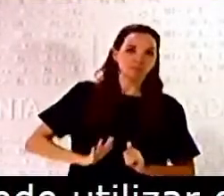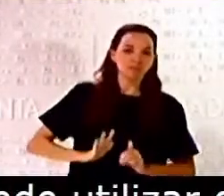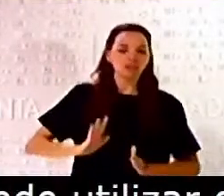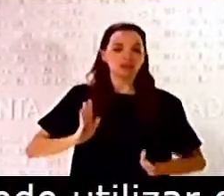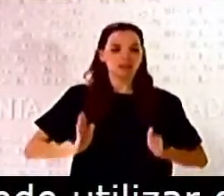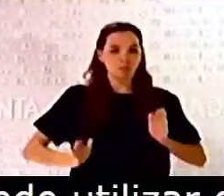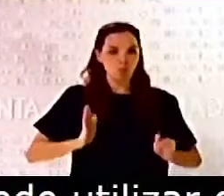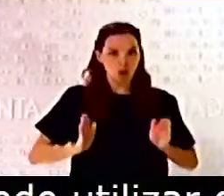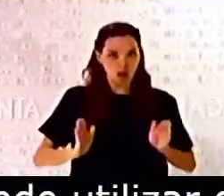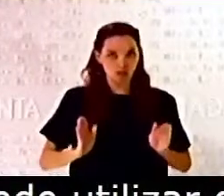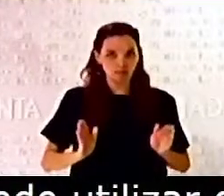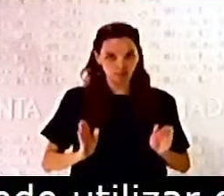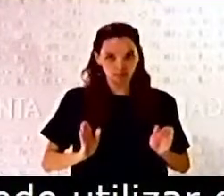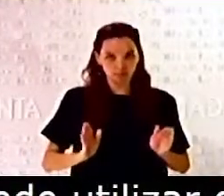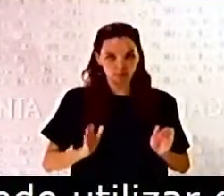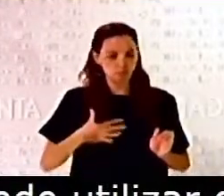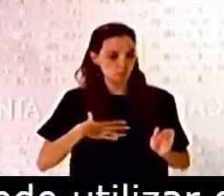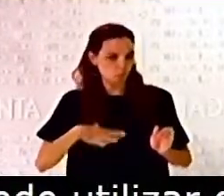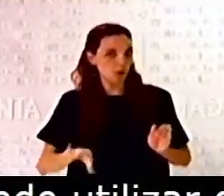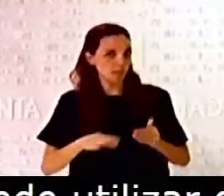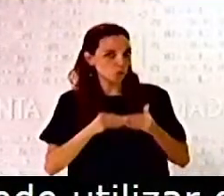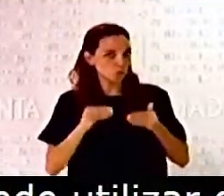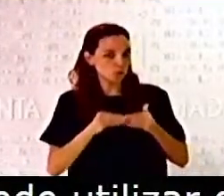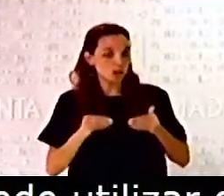tasado y se tiene que utilizar